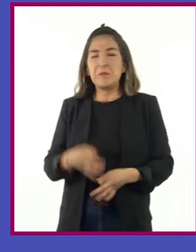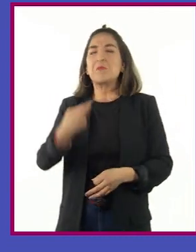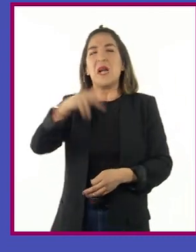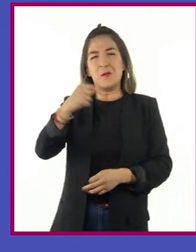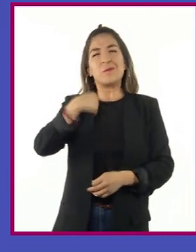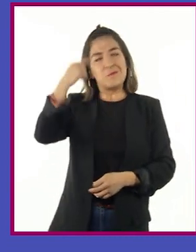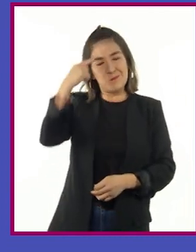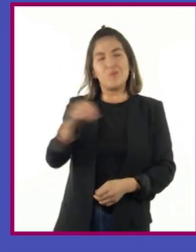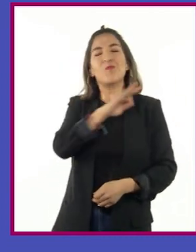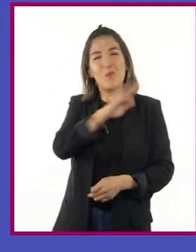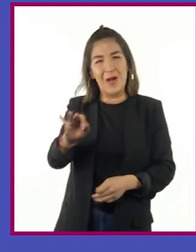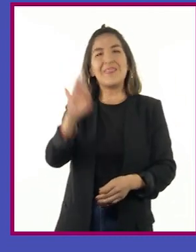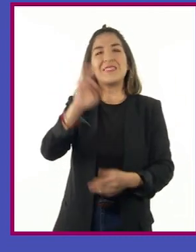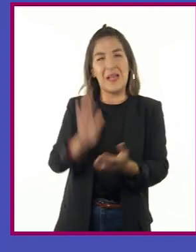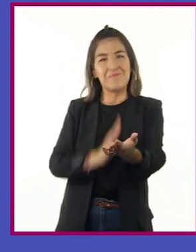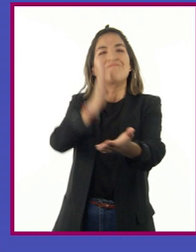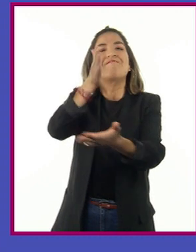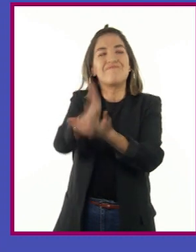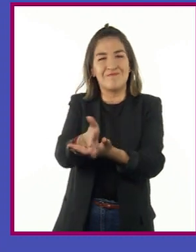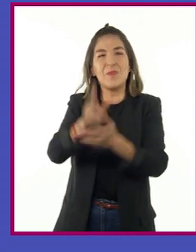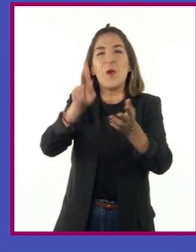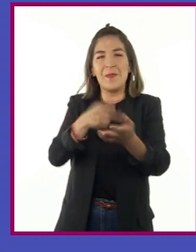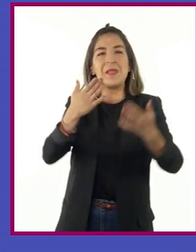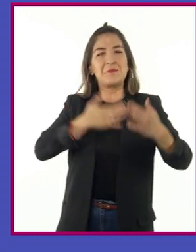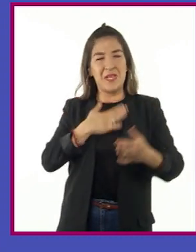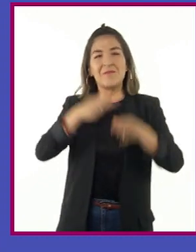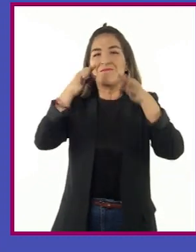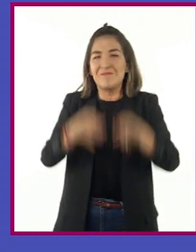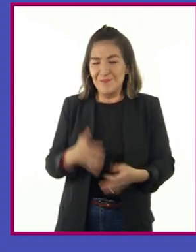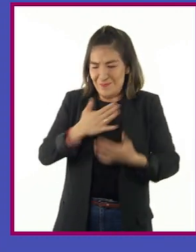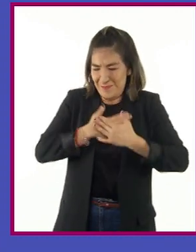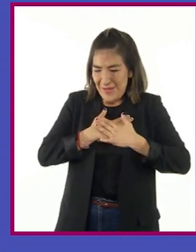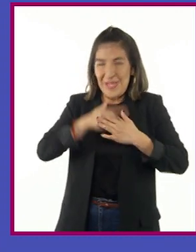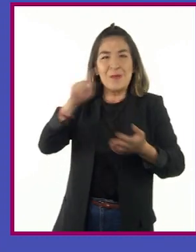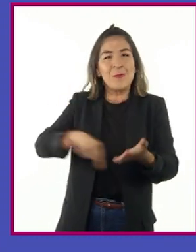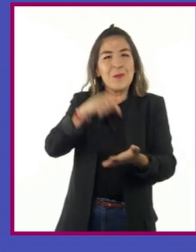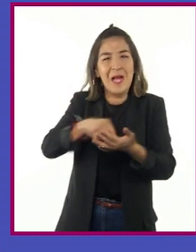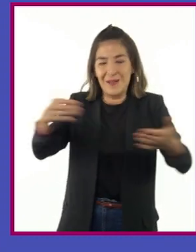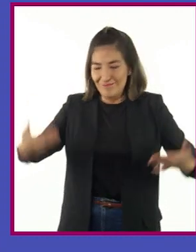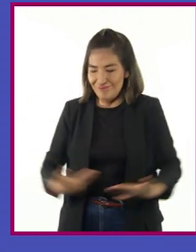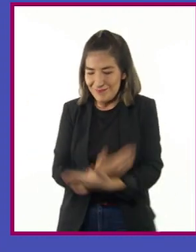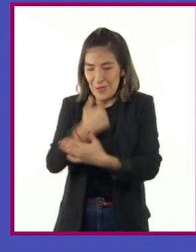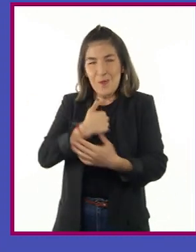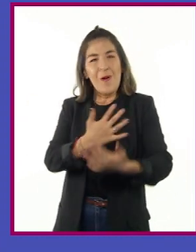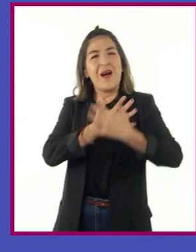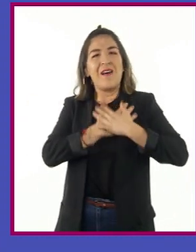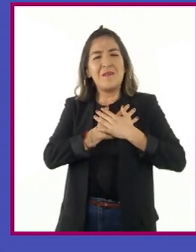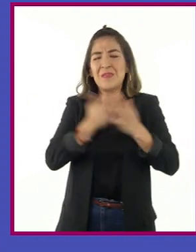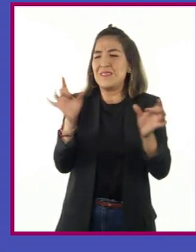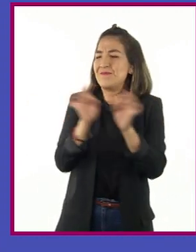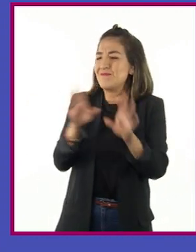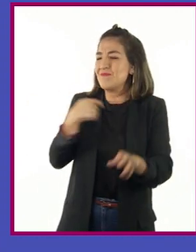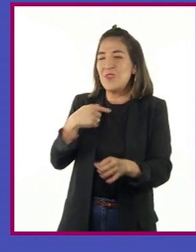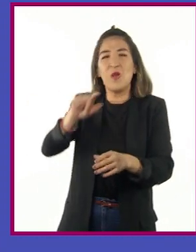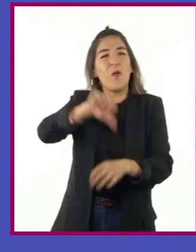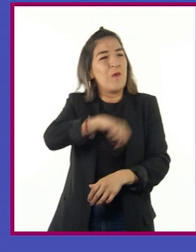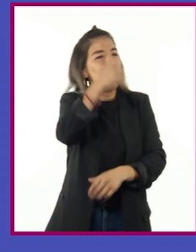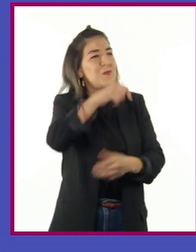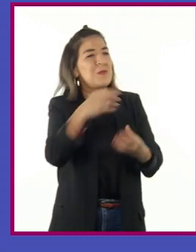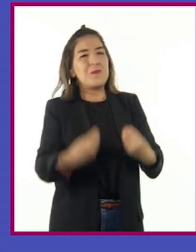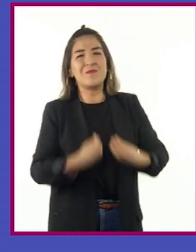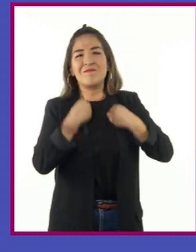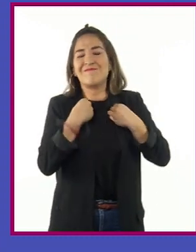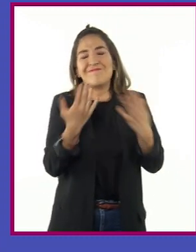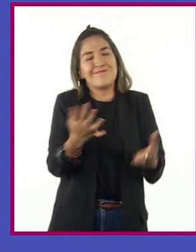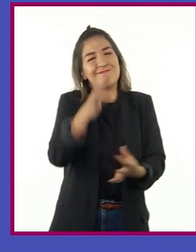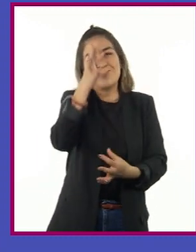convencida de que volveré. Ser arrancado del país que amas es algo que no deseo a nadie. Ahora,